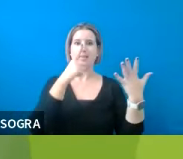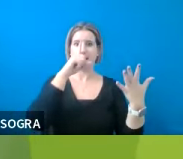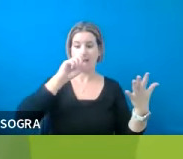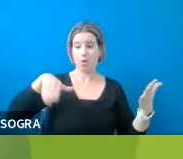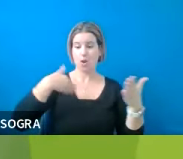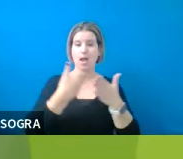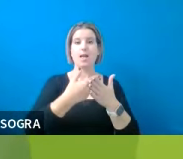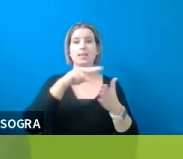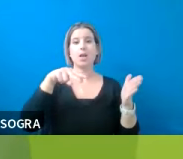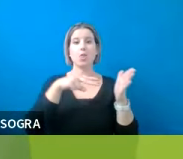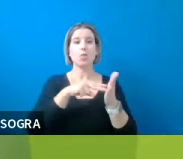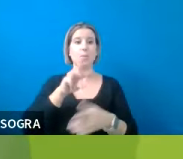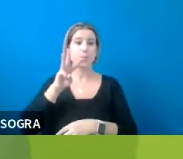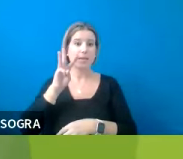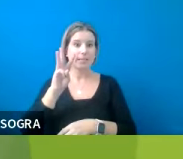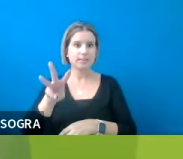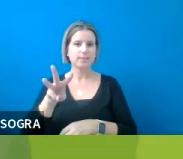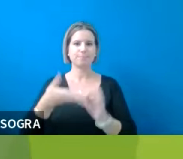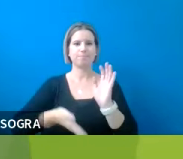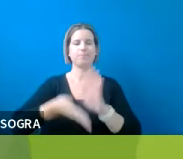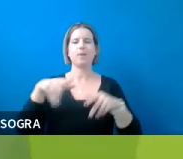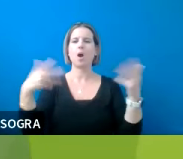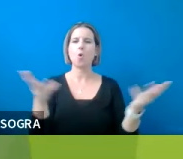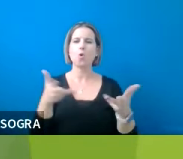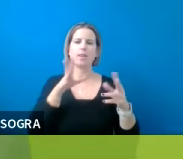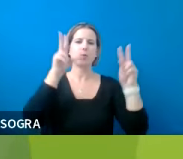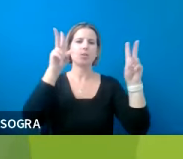empecé a tener frecuentes demandas de urgencia por ataques de ansiedad.